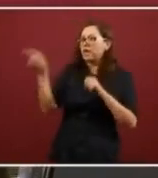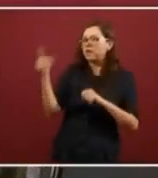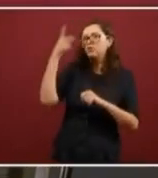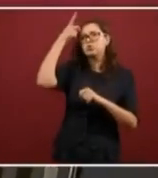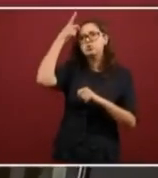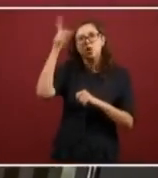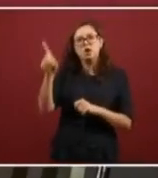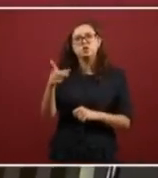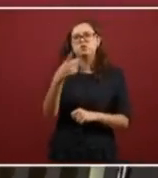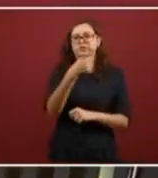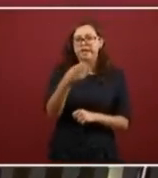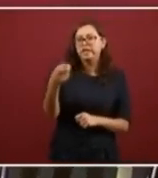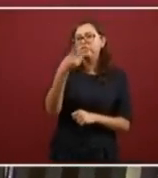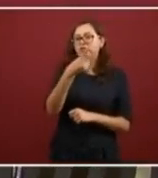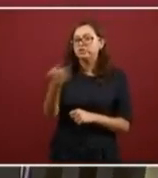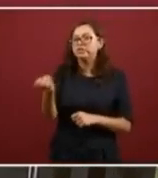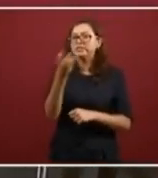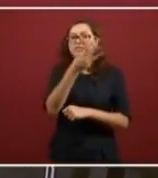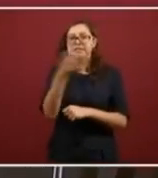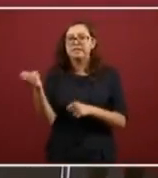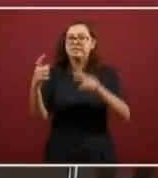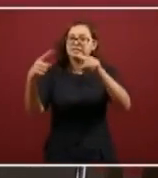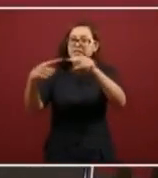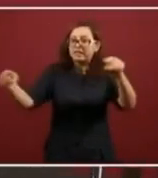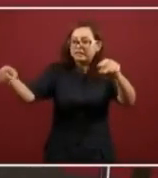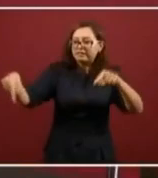Es mucho mejor apoyar al productor nacional